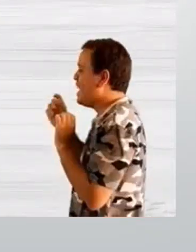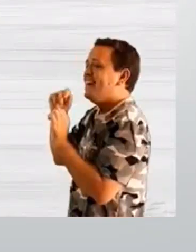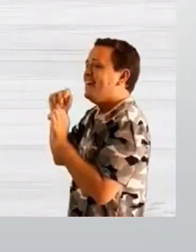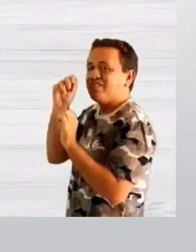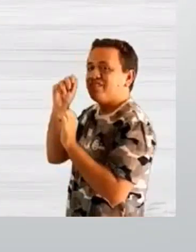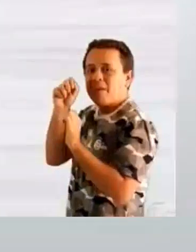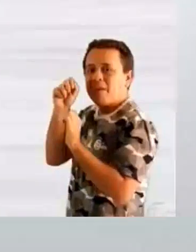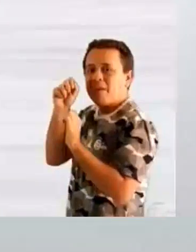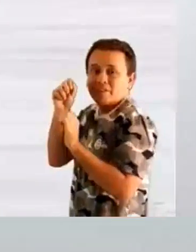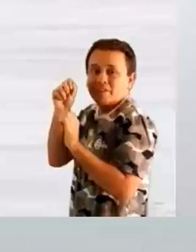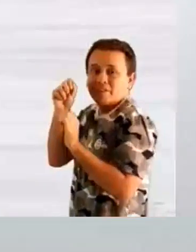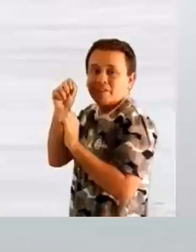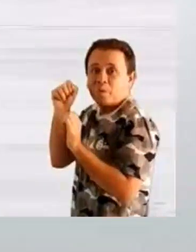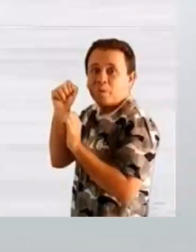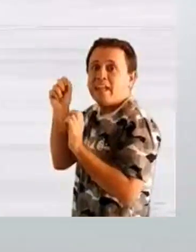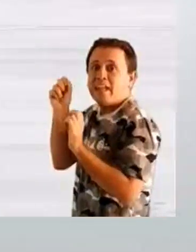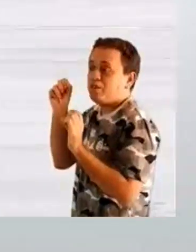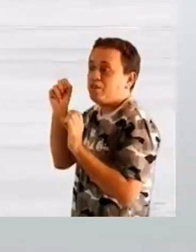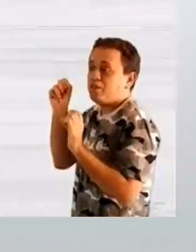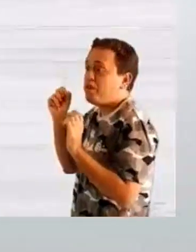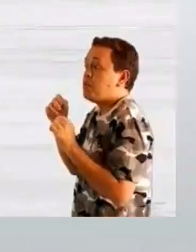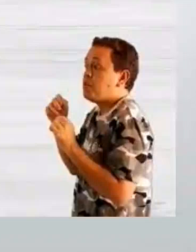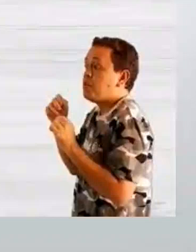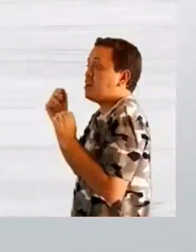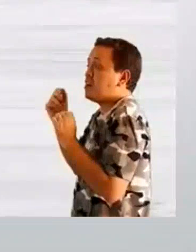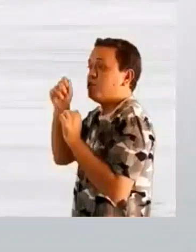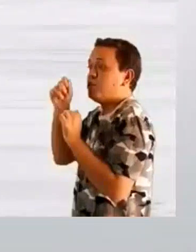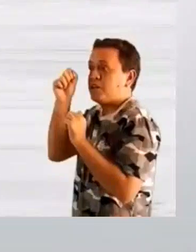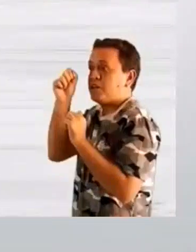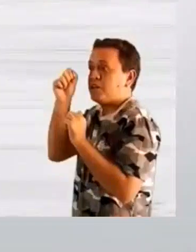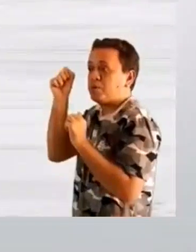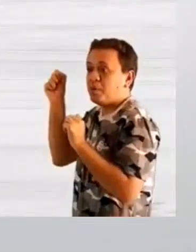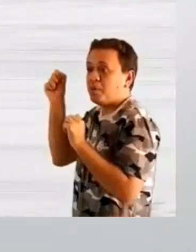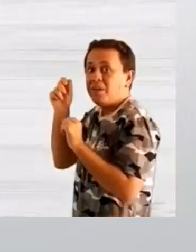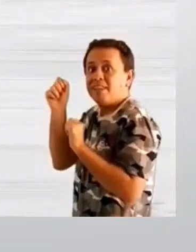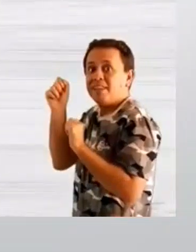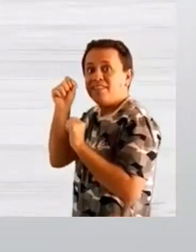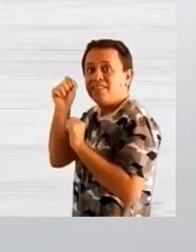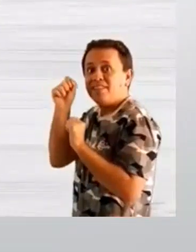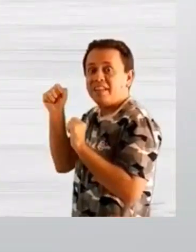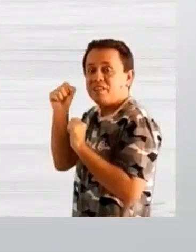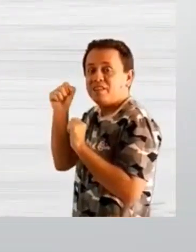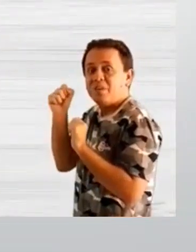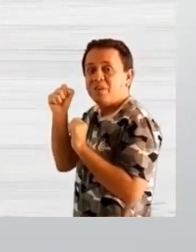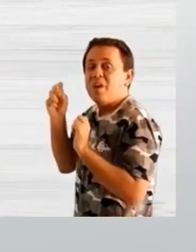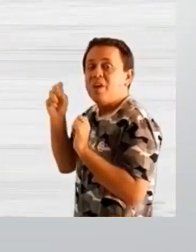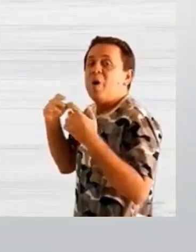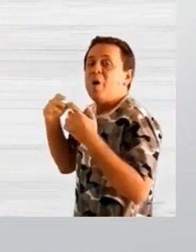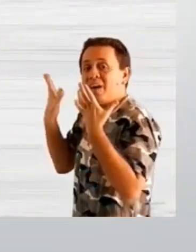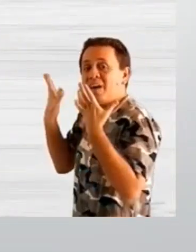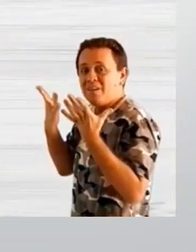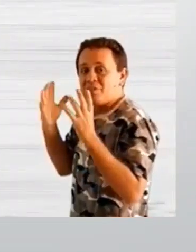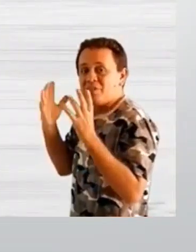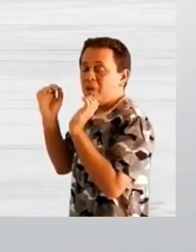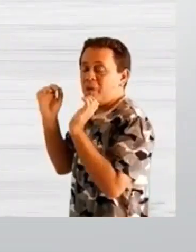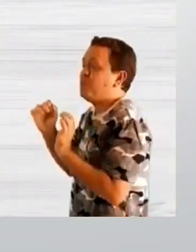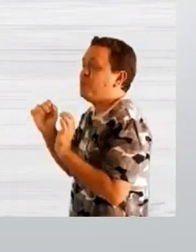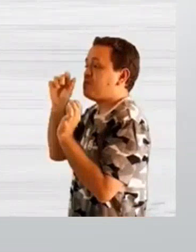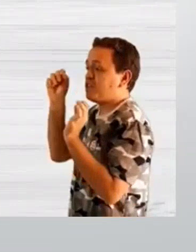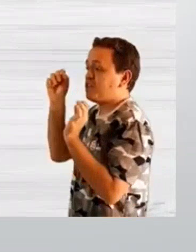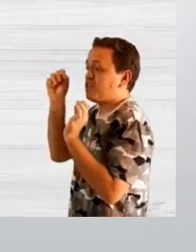fracciones. Esos 2 metros sobre segundo al cuadrado los podemos reescribir como 2 metros por segundo divididos entre segundo. O lo que es